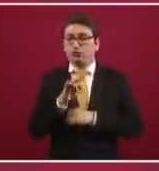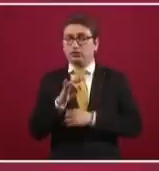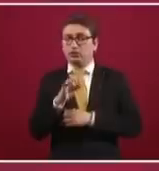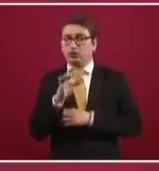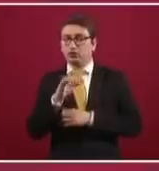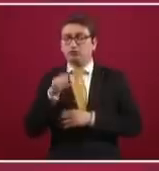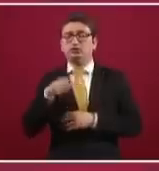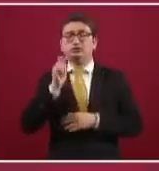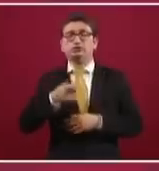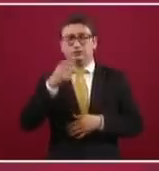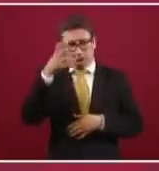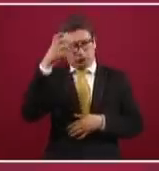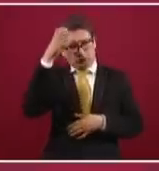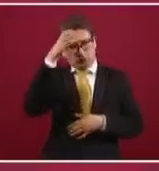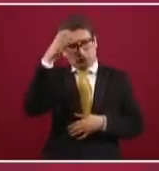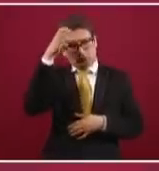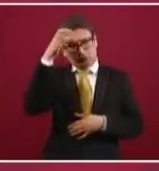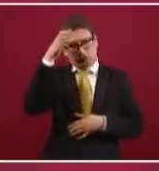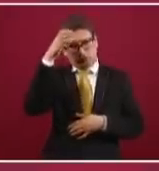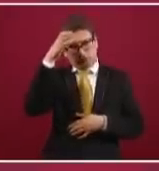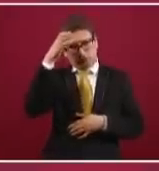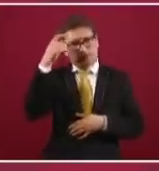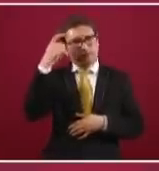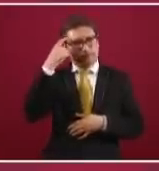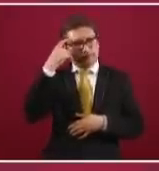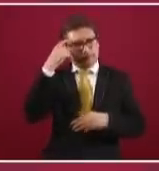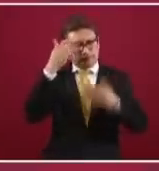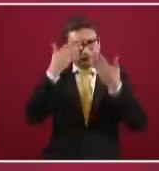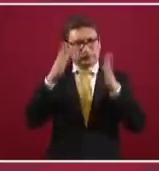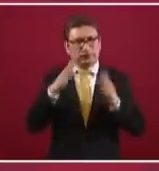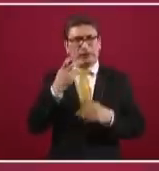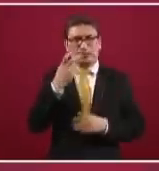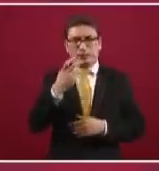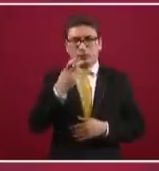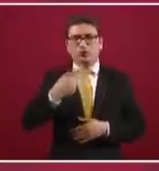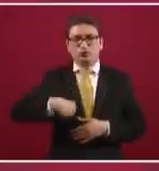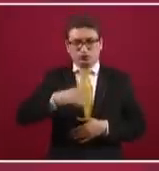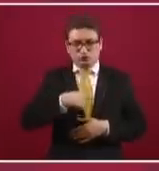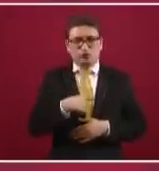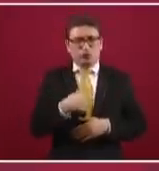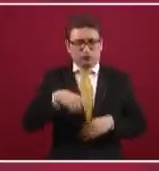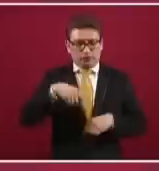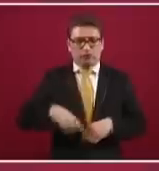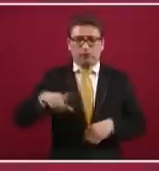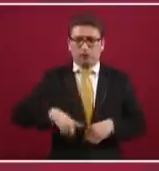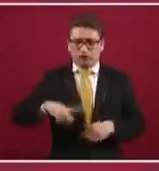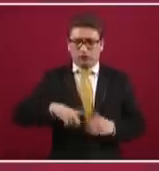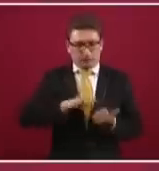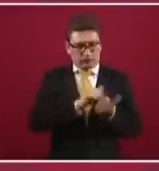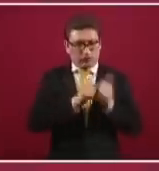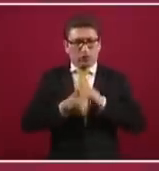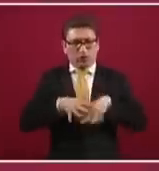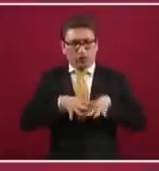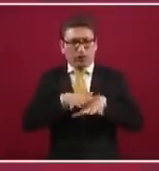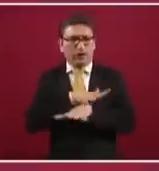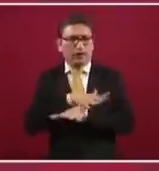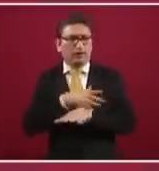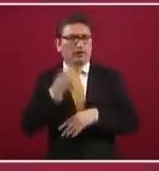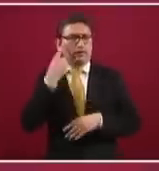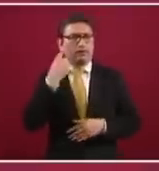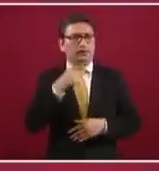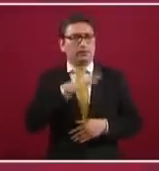Nosotros estamos llevando a cabo una transformación con una revolución de conciencia, con un cambio de mentalidad,